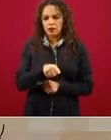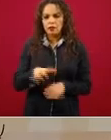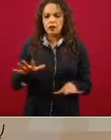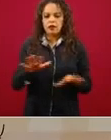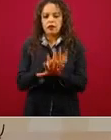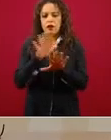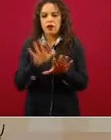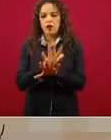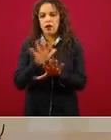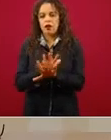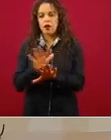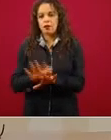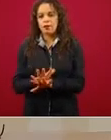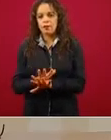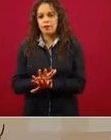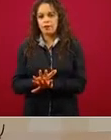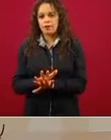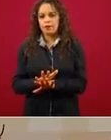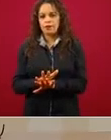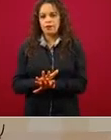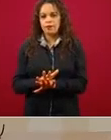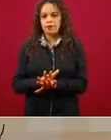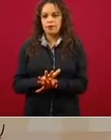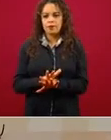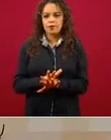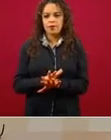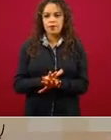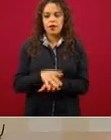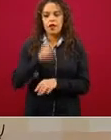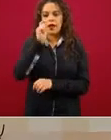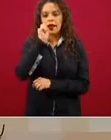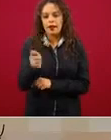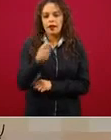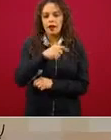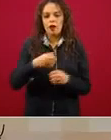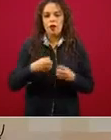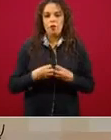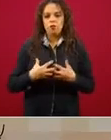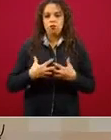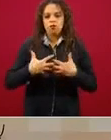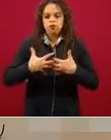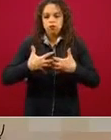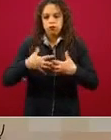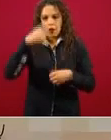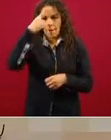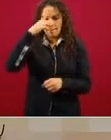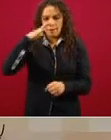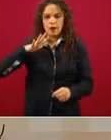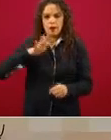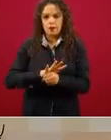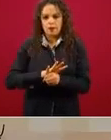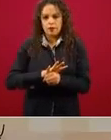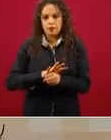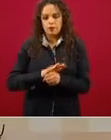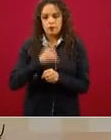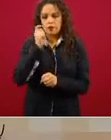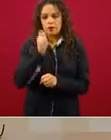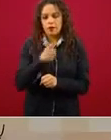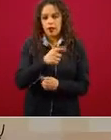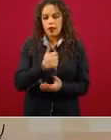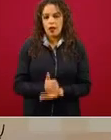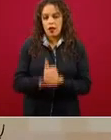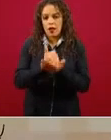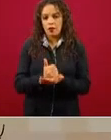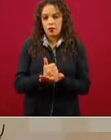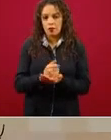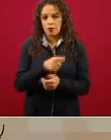modifica la respuesta inflamatoria al bloquear uno de los mediadores